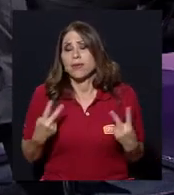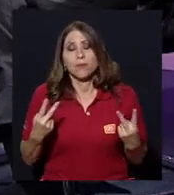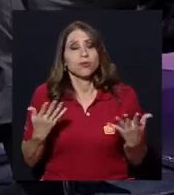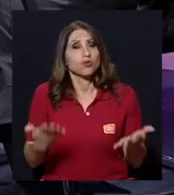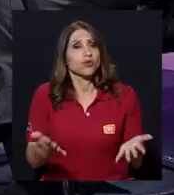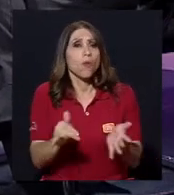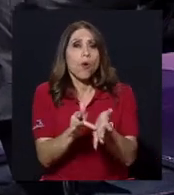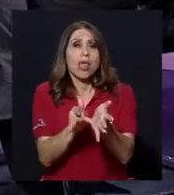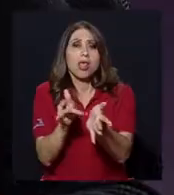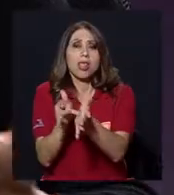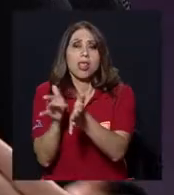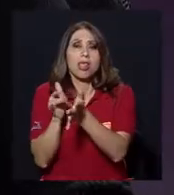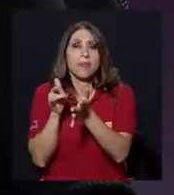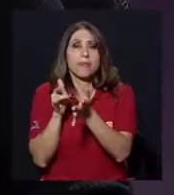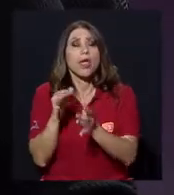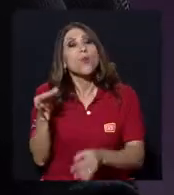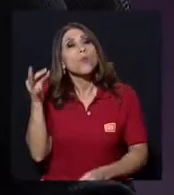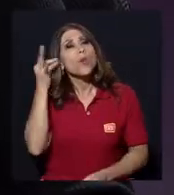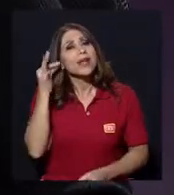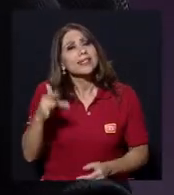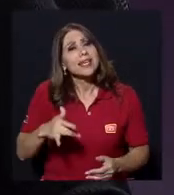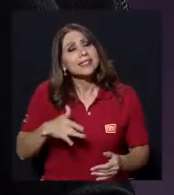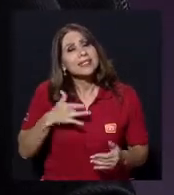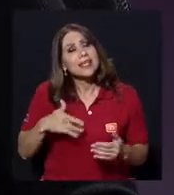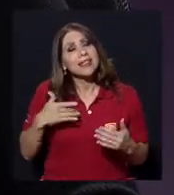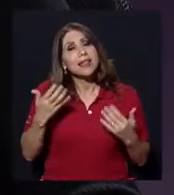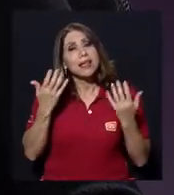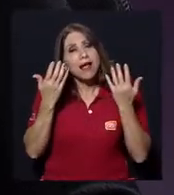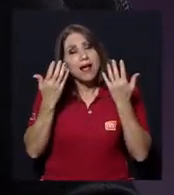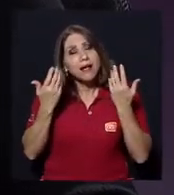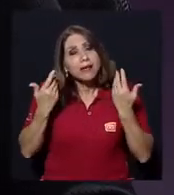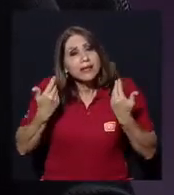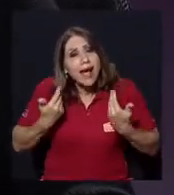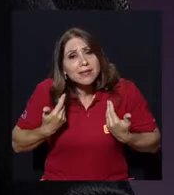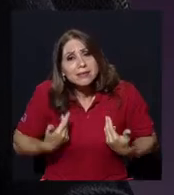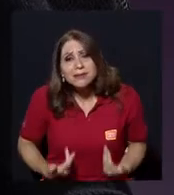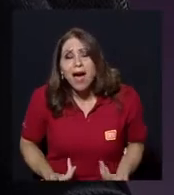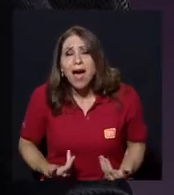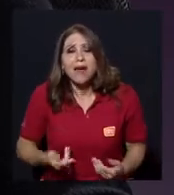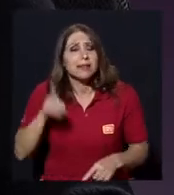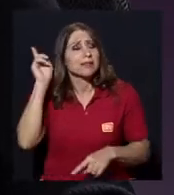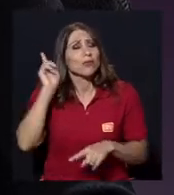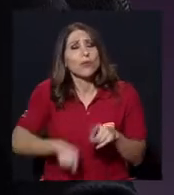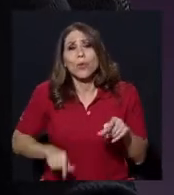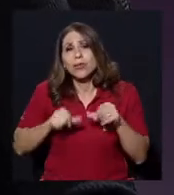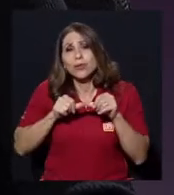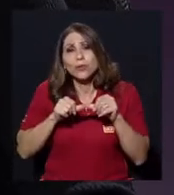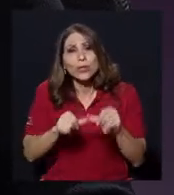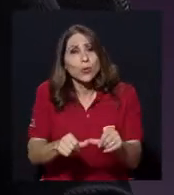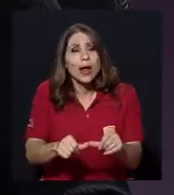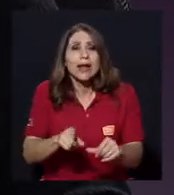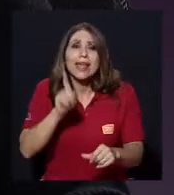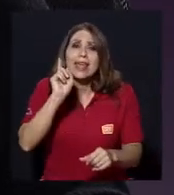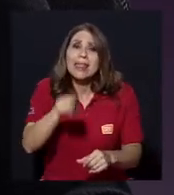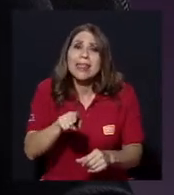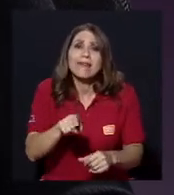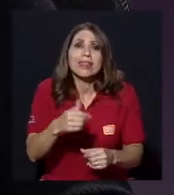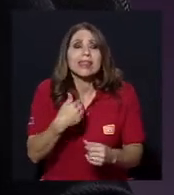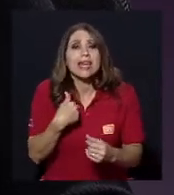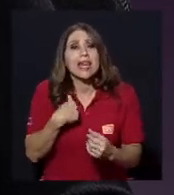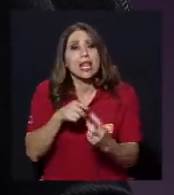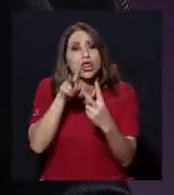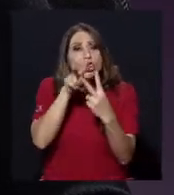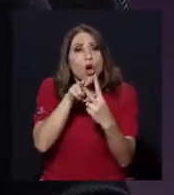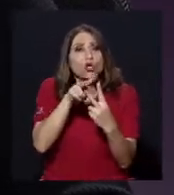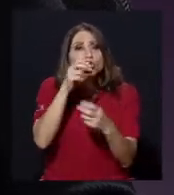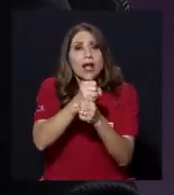condiciones realmente explotadas. Las mujeres que se sienten cansadas, que sienten que ya no les da más, que tienen a veces que tener hasta dos